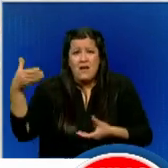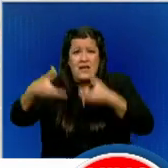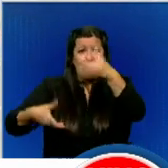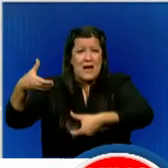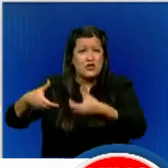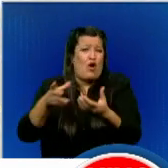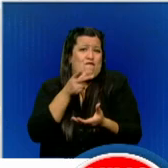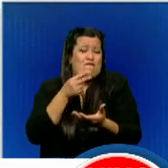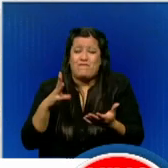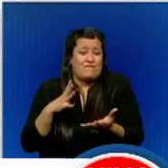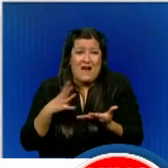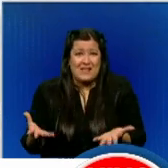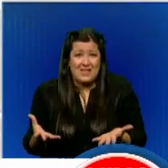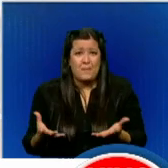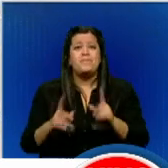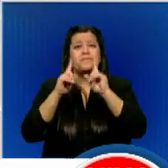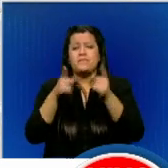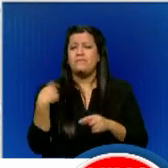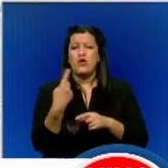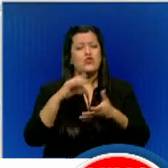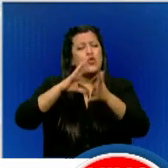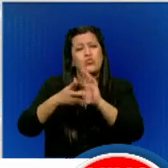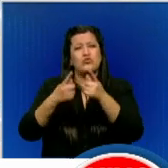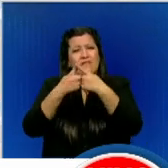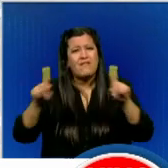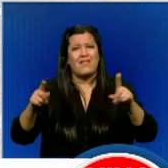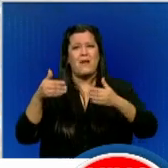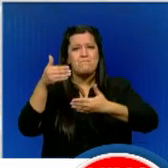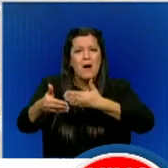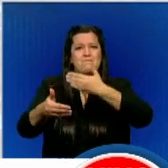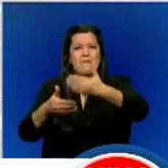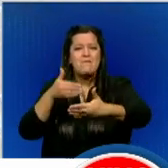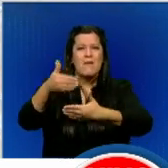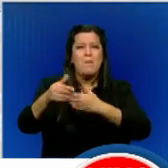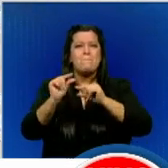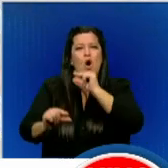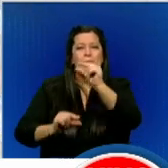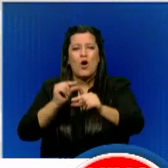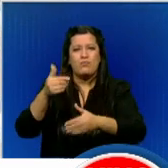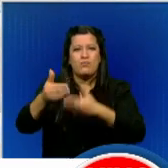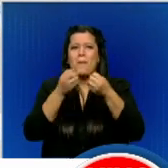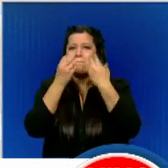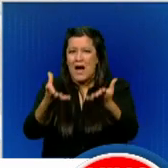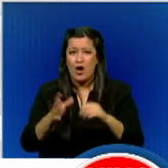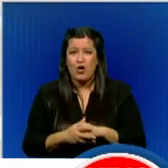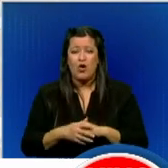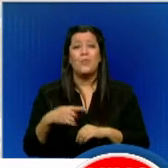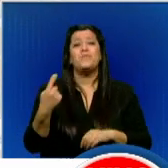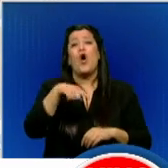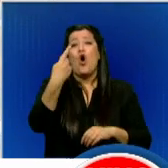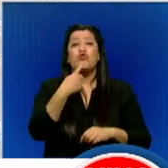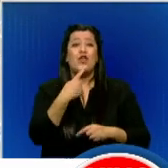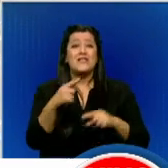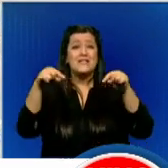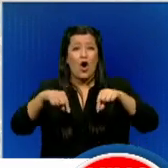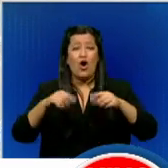inversión y nosotros tenemos otra concepción que es buscar darle progresividad al sistema ahora apareció otra teoría que hoy se ha planteado acá que